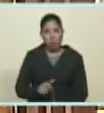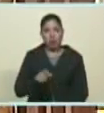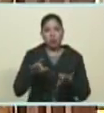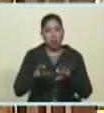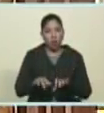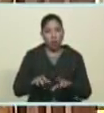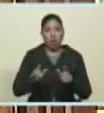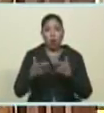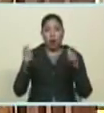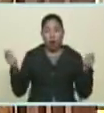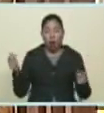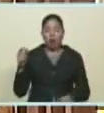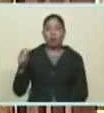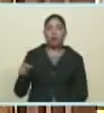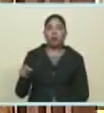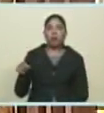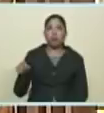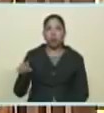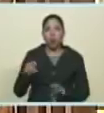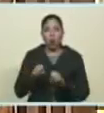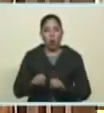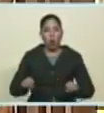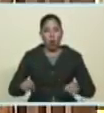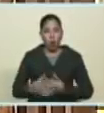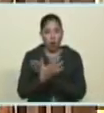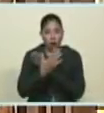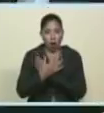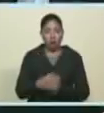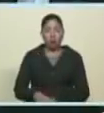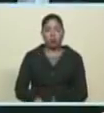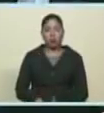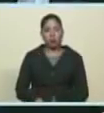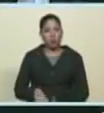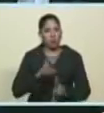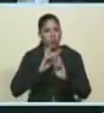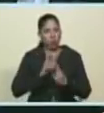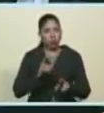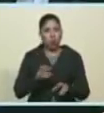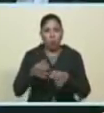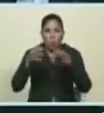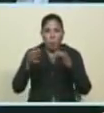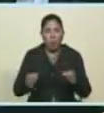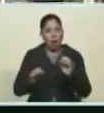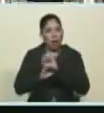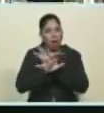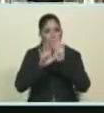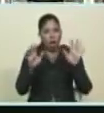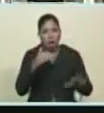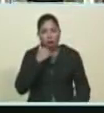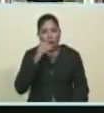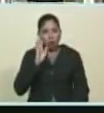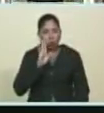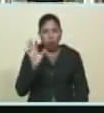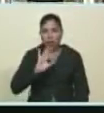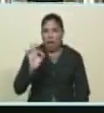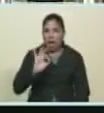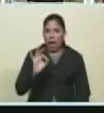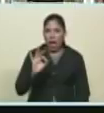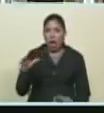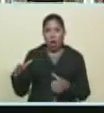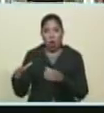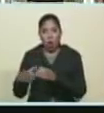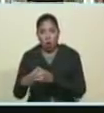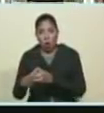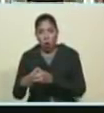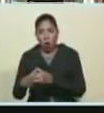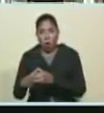dijeron los resultados fueron transparentes, impecables, esos son los resultados. Y la oposición se quedó con